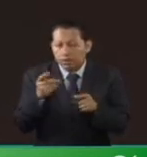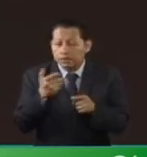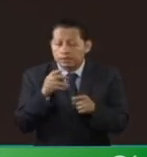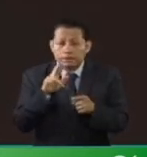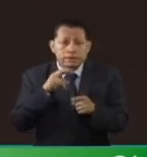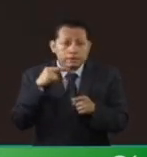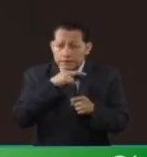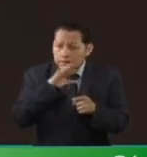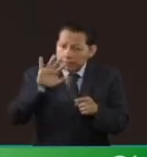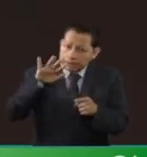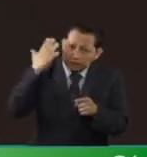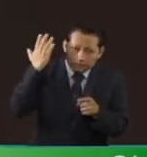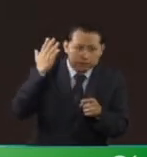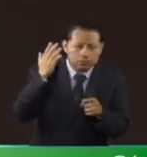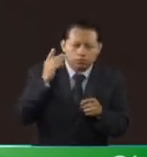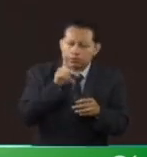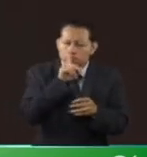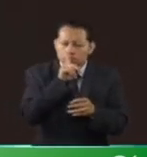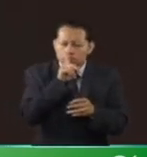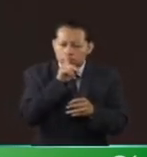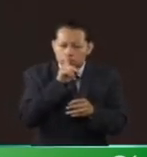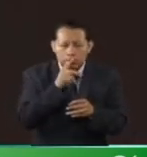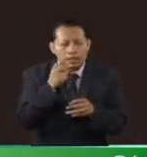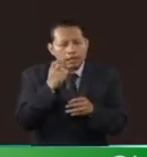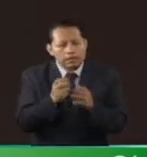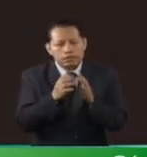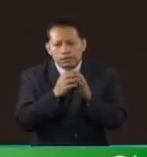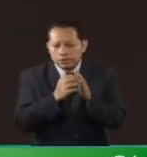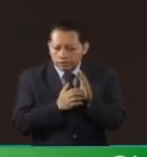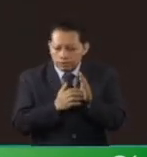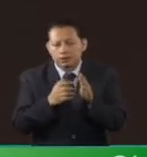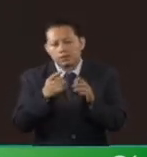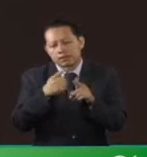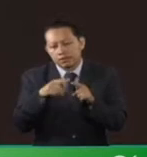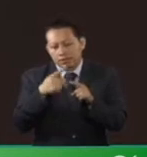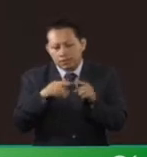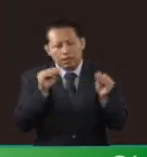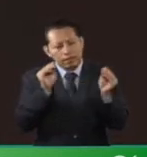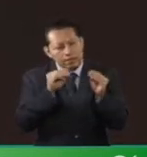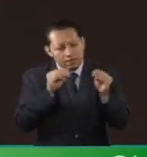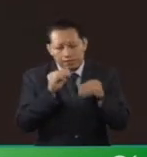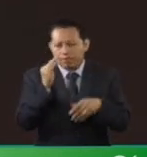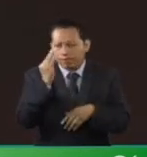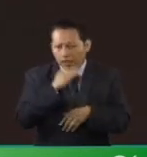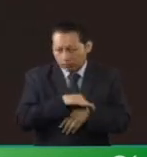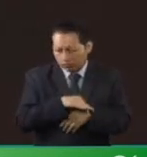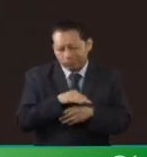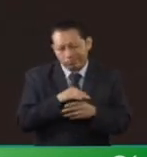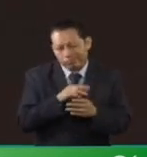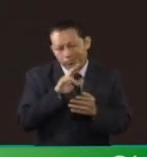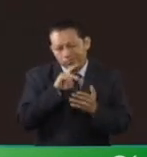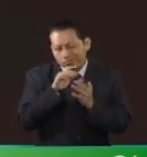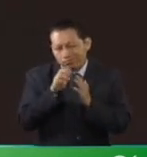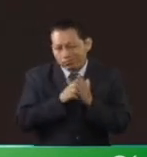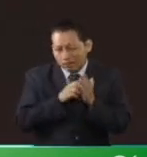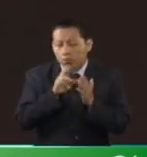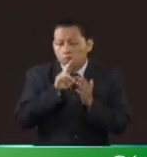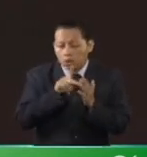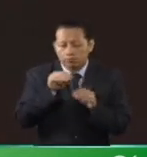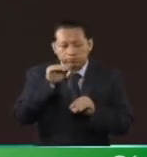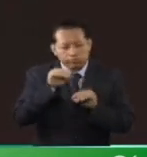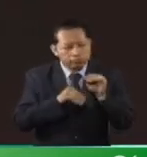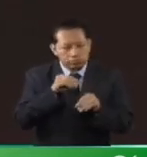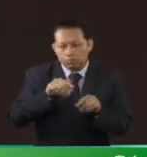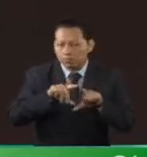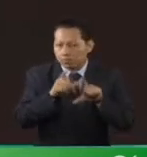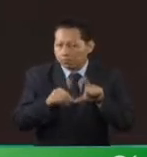e reflexivamente nos ahorraríamos muchos falsos debates y sentarías las bases para un mejor país pero